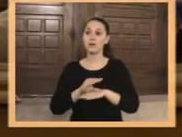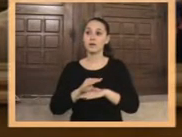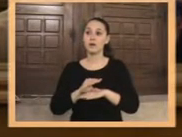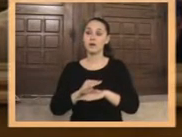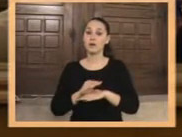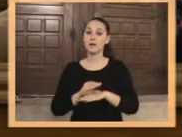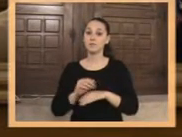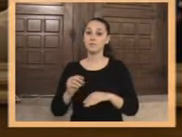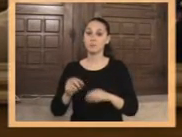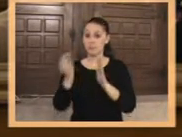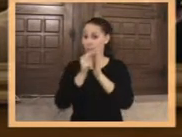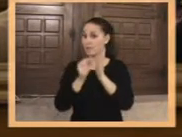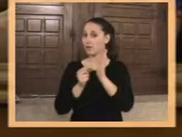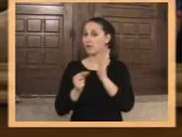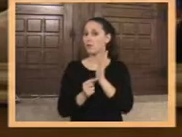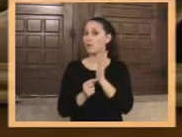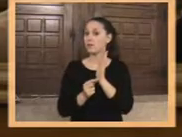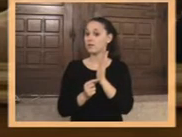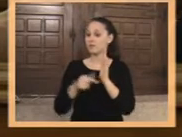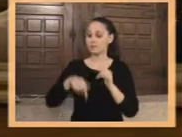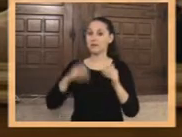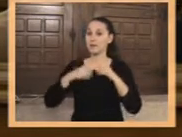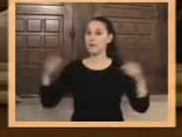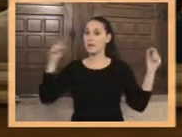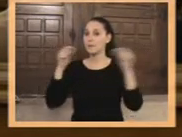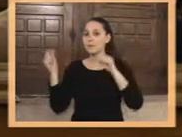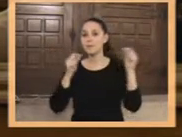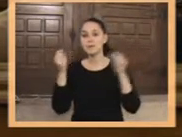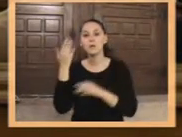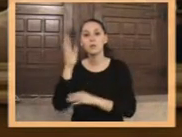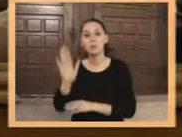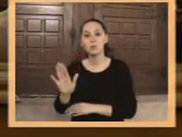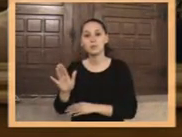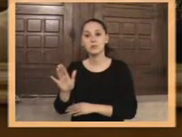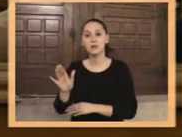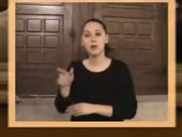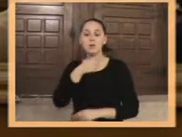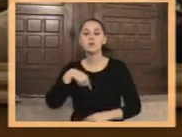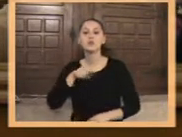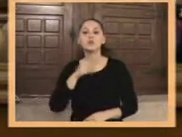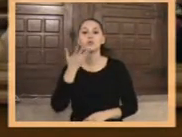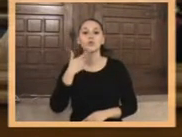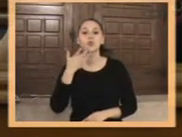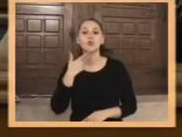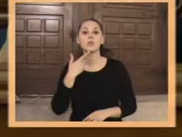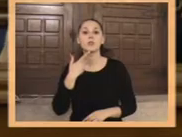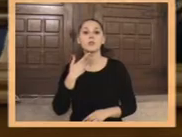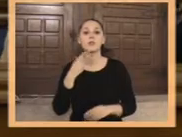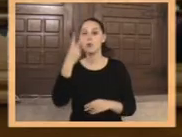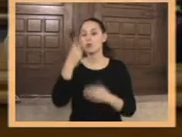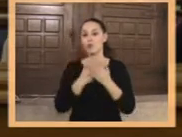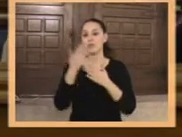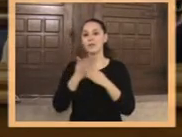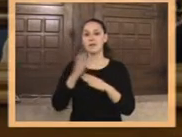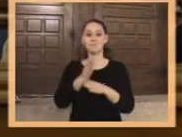dicha ordenanza, ¿no? La que se nos trae aquí hoy, la hemos conocido con tan solo 48 horas anterior a